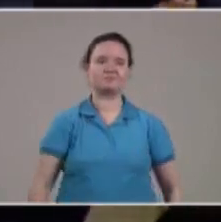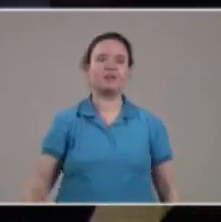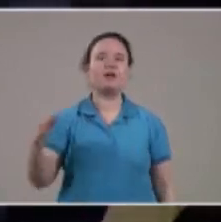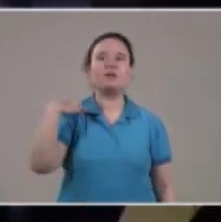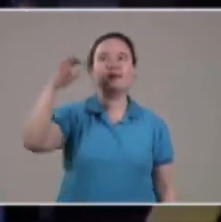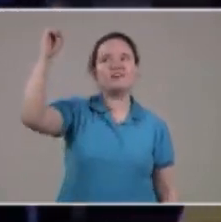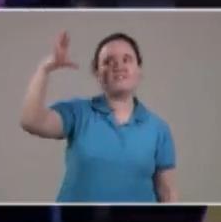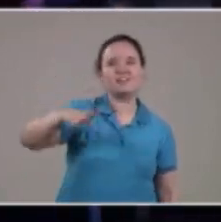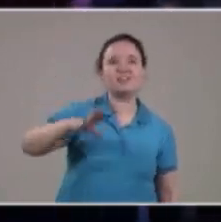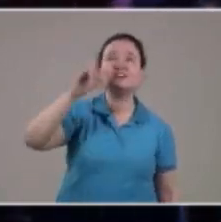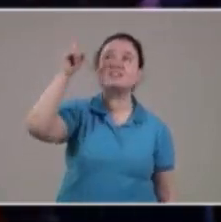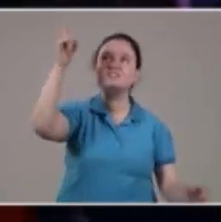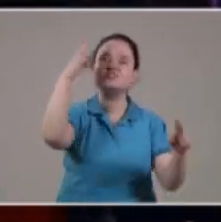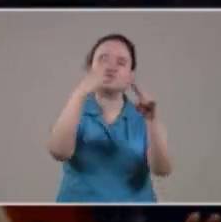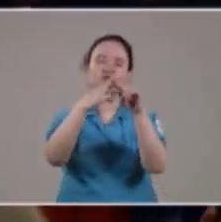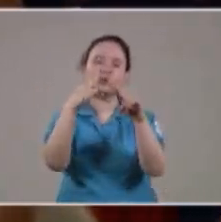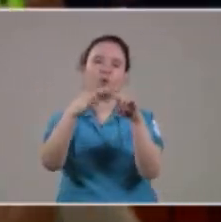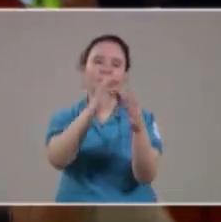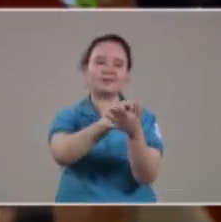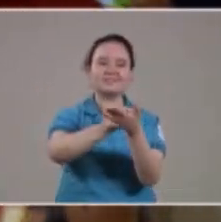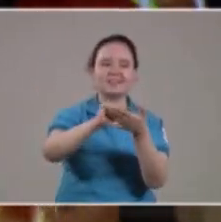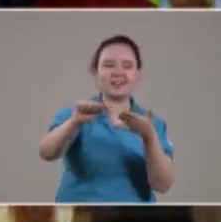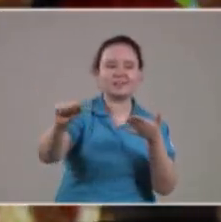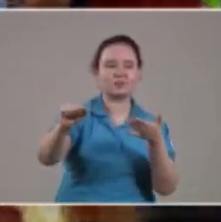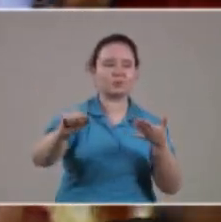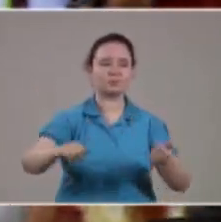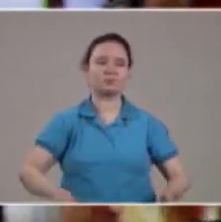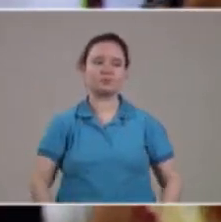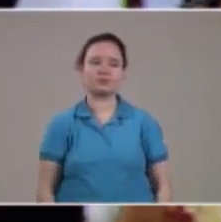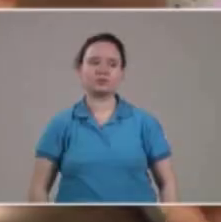Para bendecir su santo nombre.